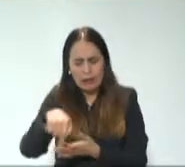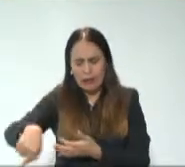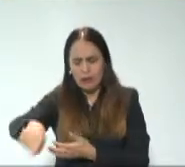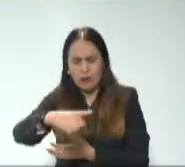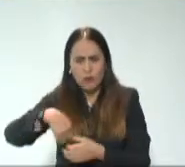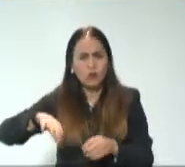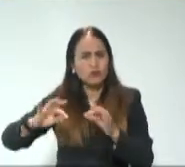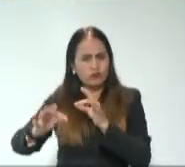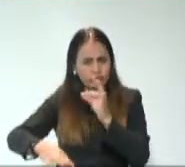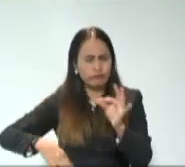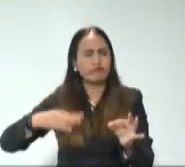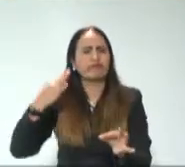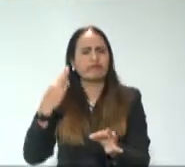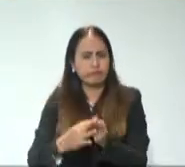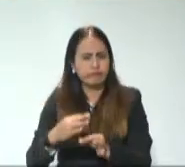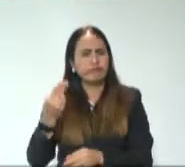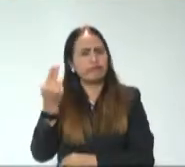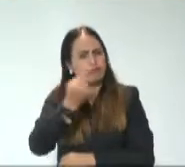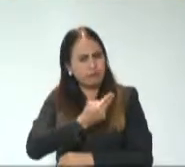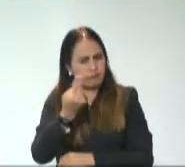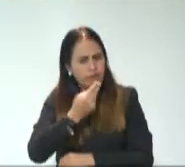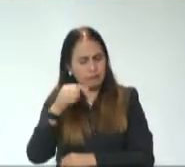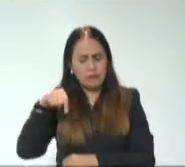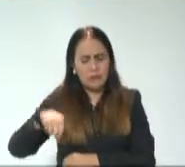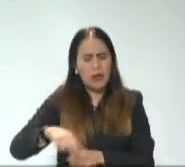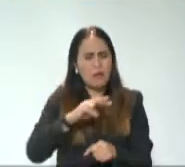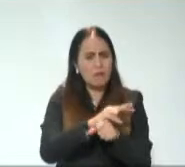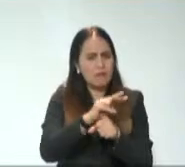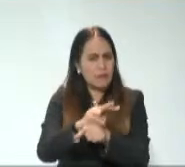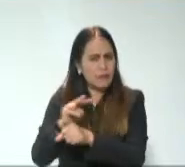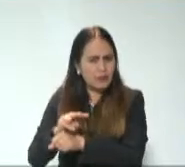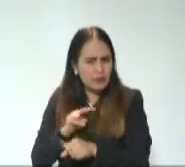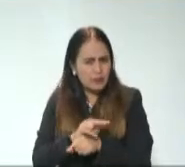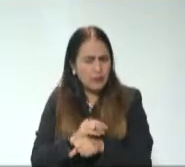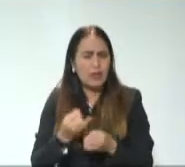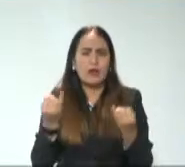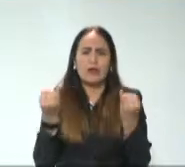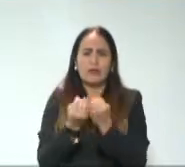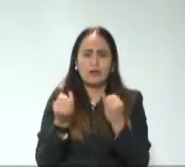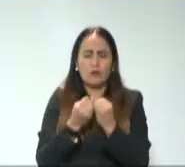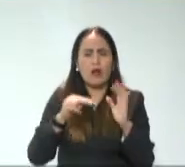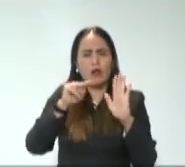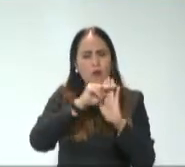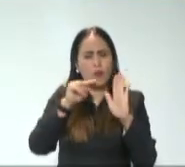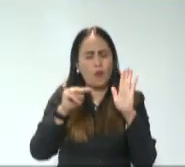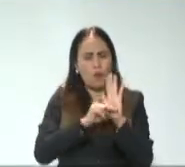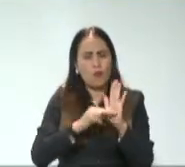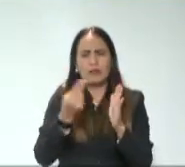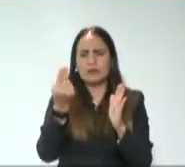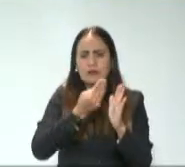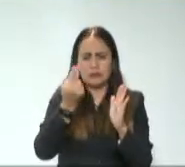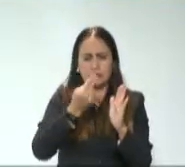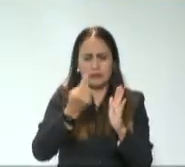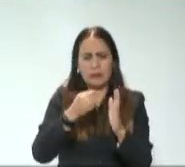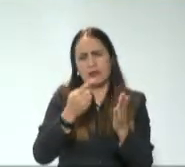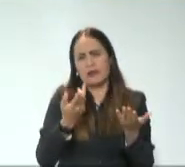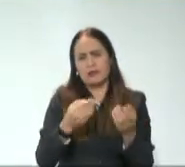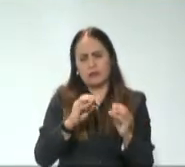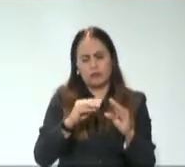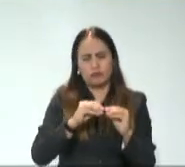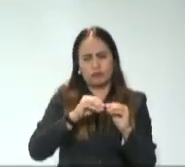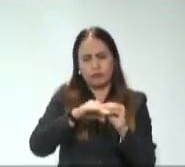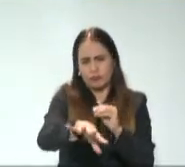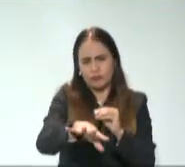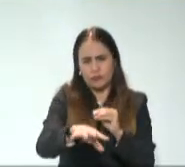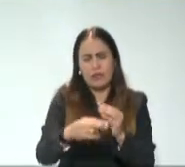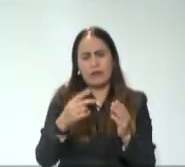de todos los servidores públicos de la corte así como de expedir toda la normatividad necesaria y se integra de acuerdo a